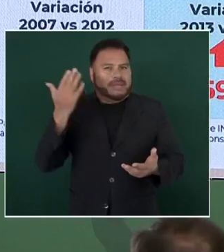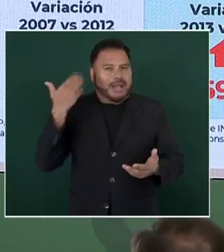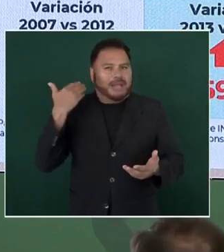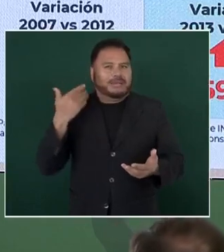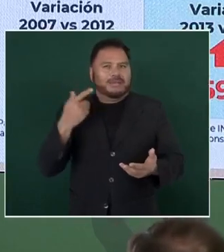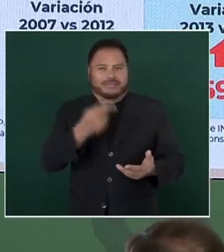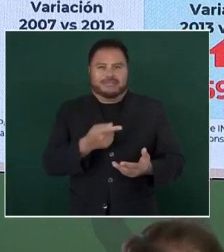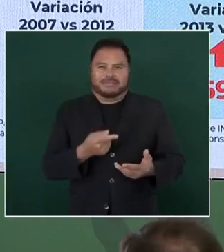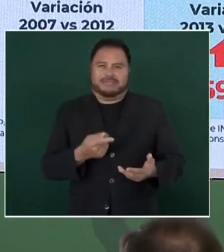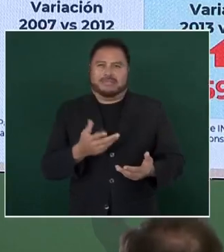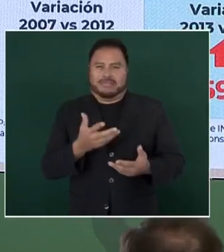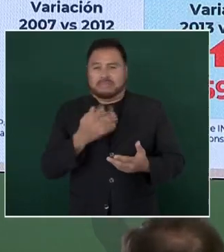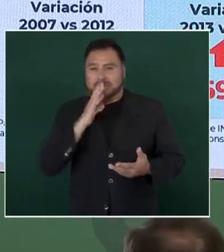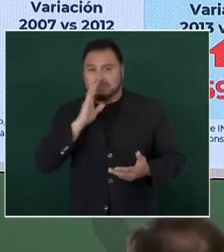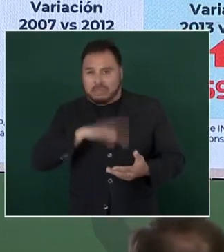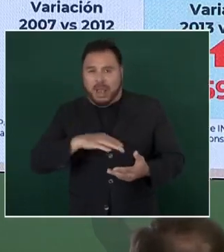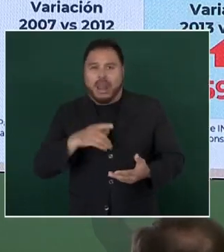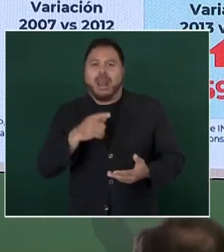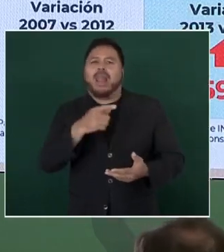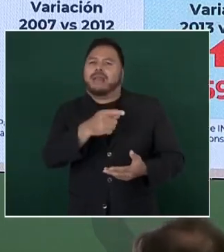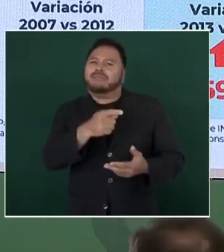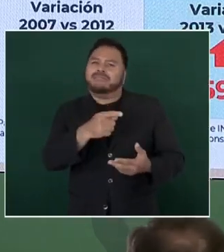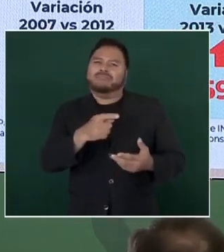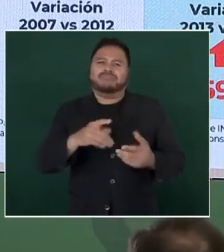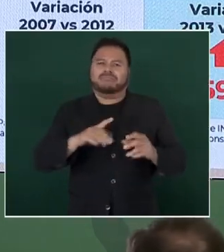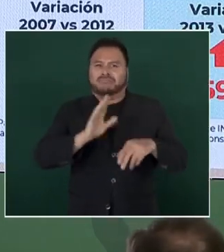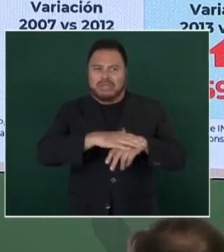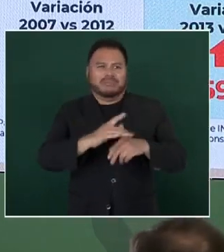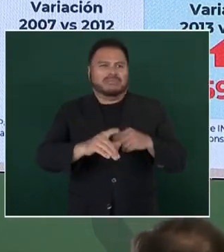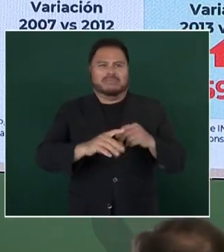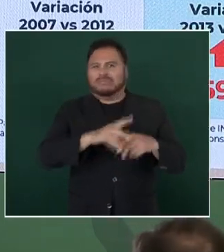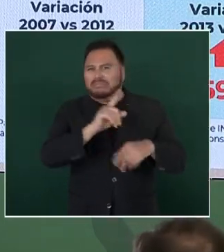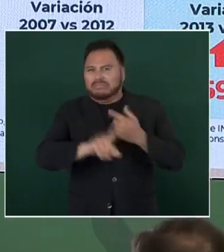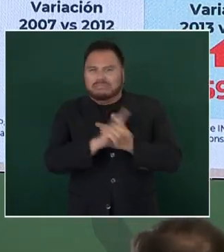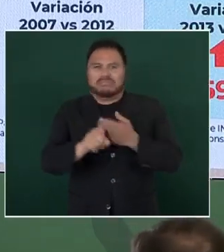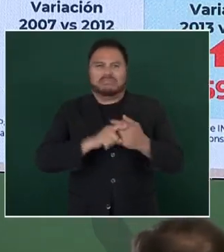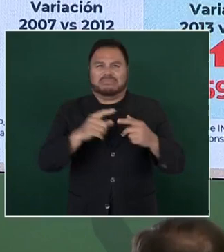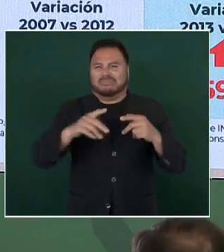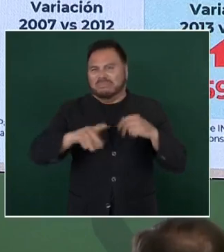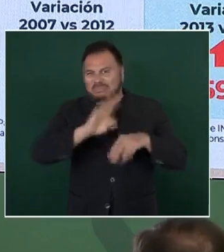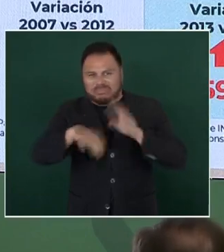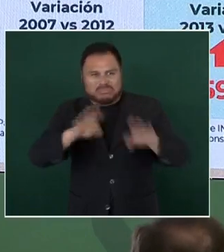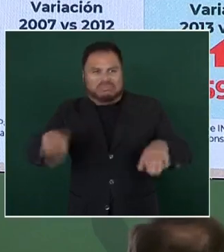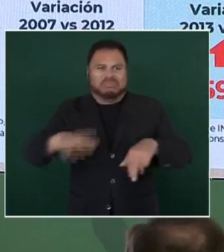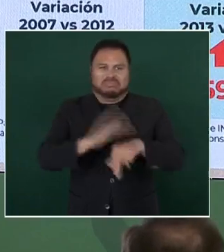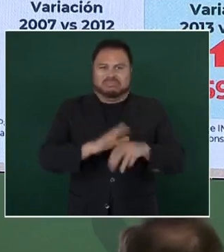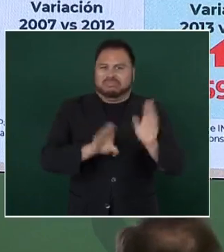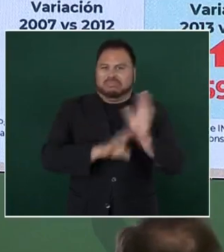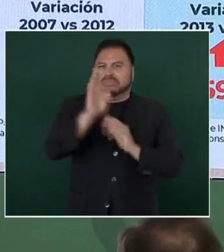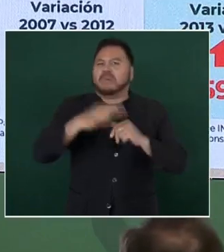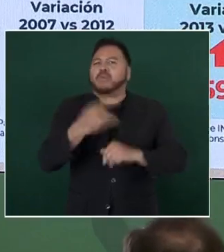a lo tonto a la Vísper y nos metió en